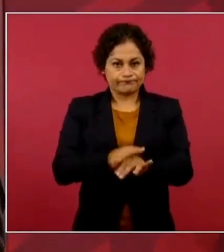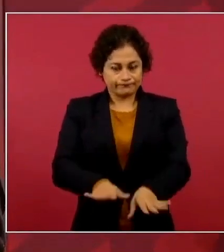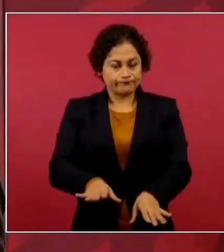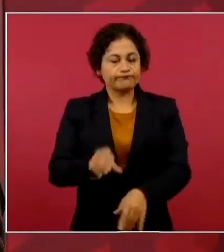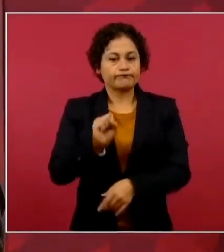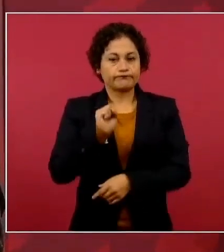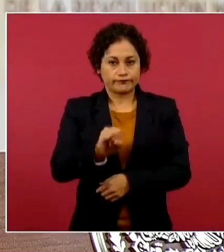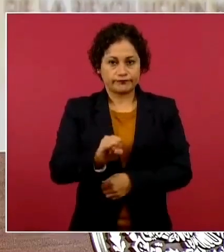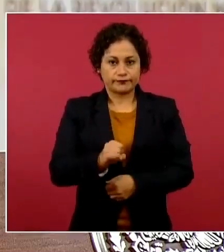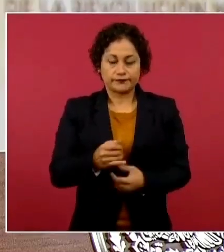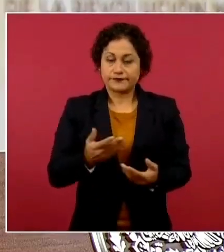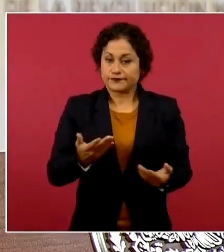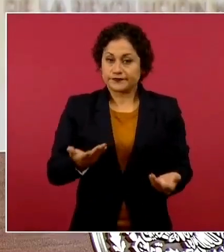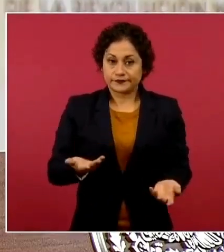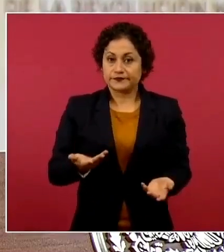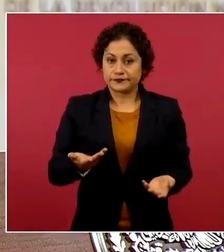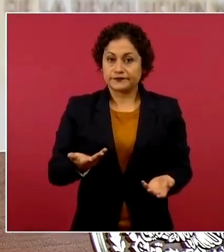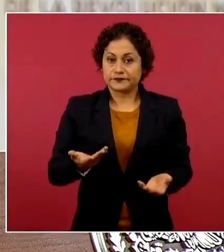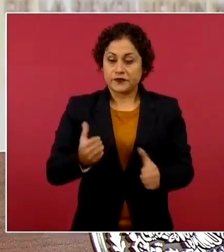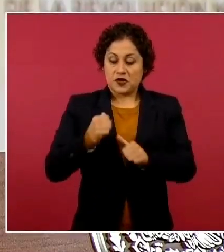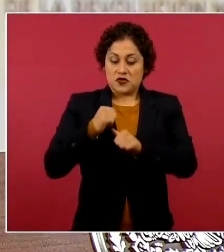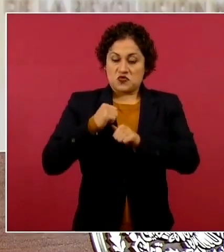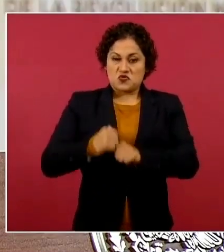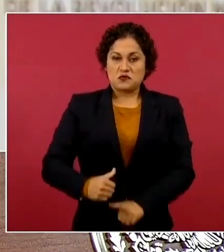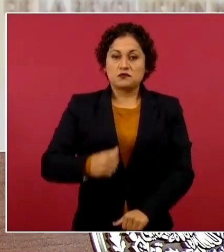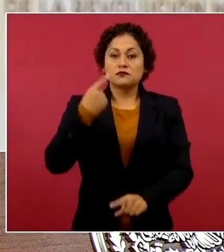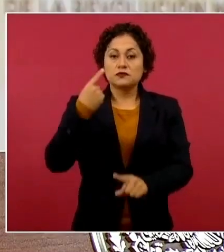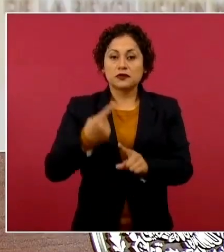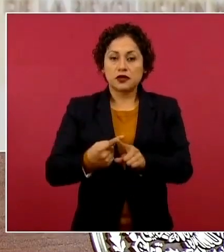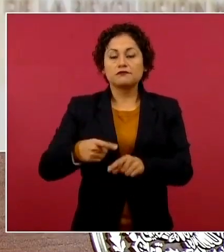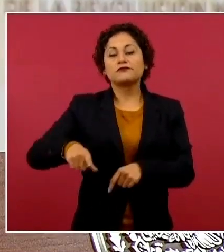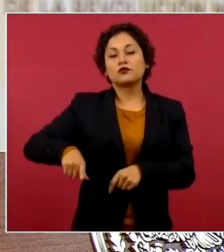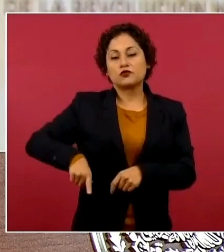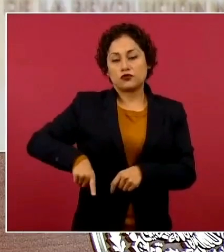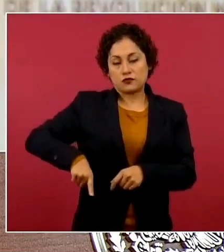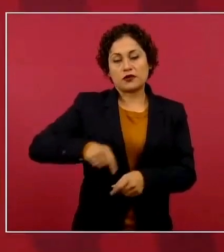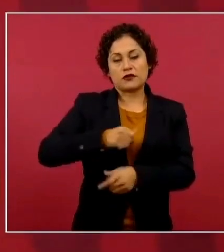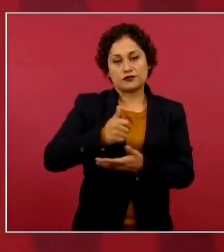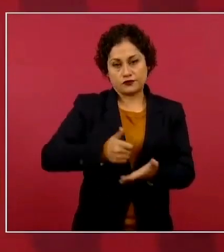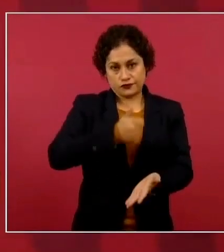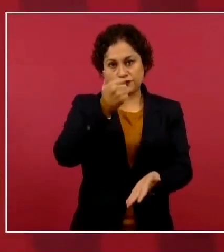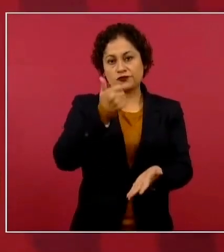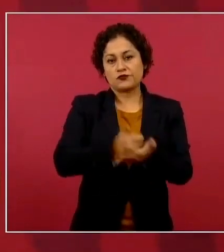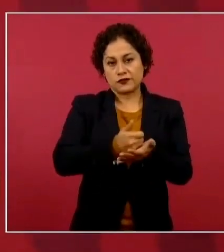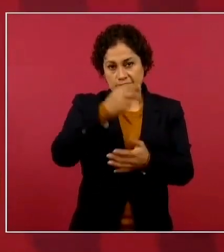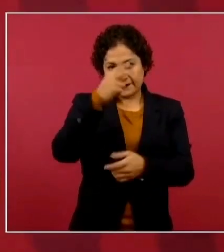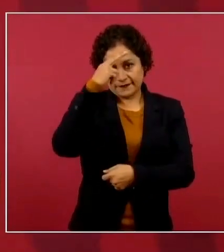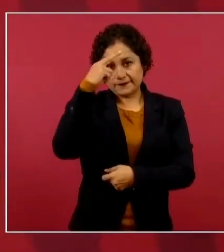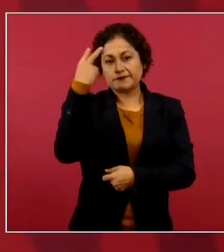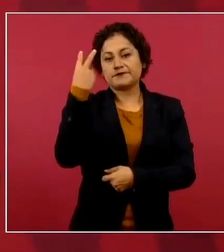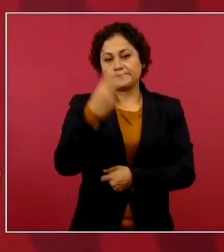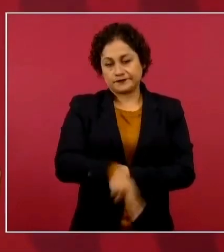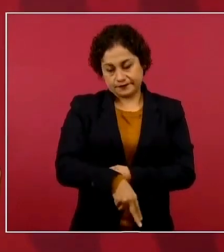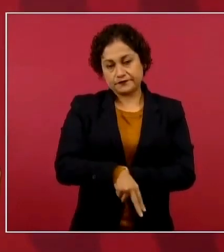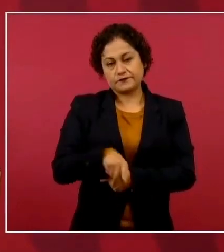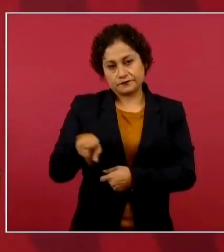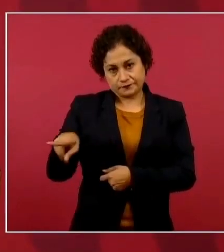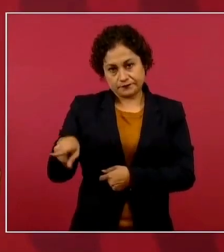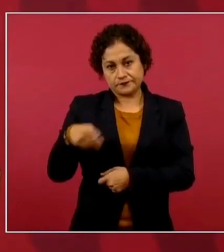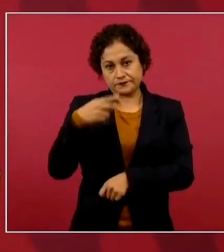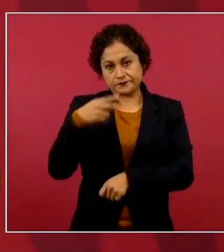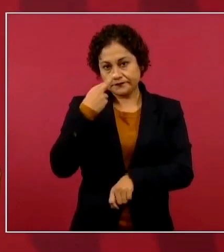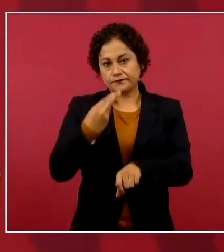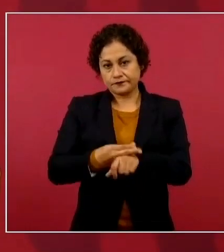Básicamente, el gobierno de la ciudad va a estar informando sobre